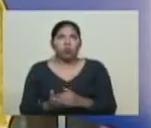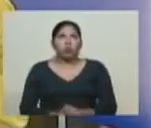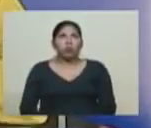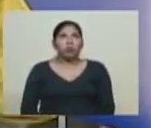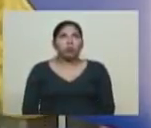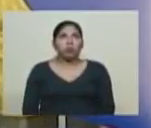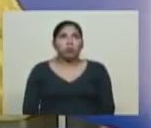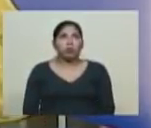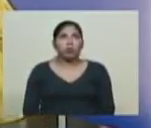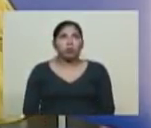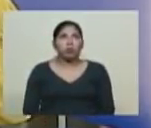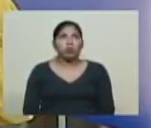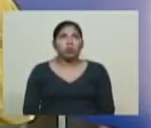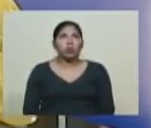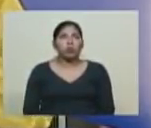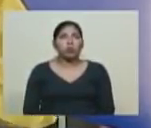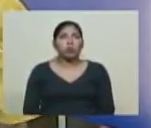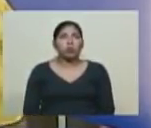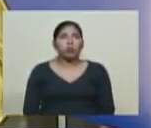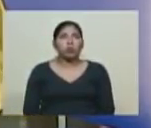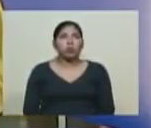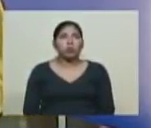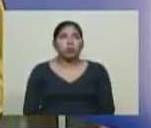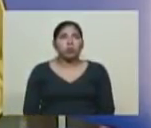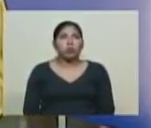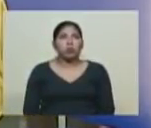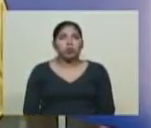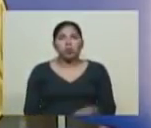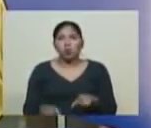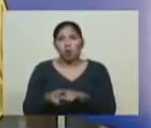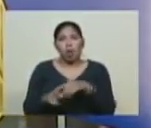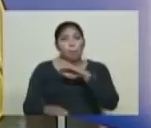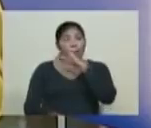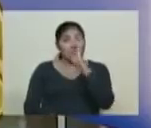y desaparecer y reducir, como está pasando en Brasil,